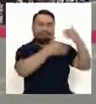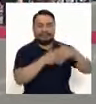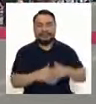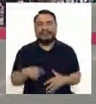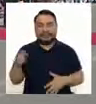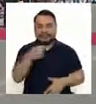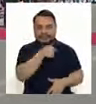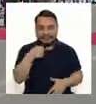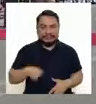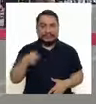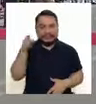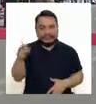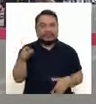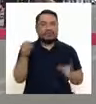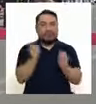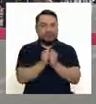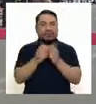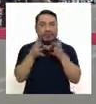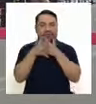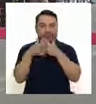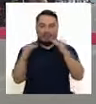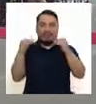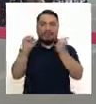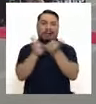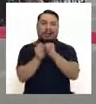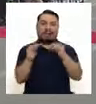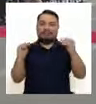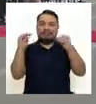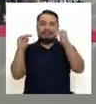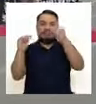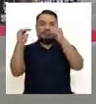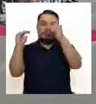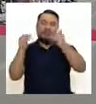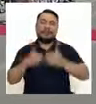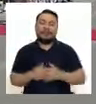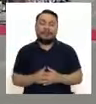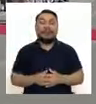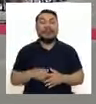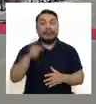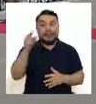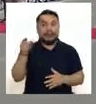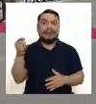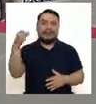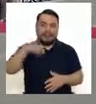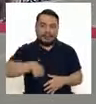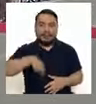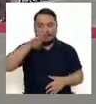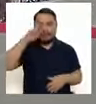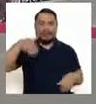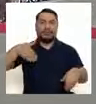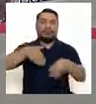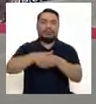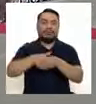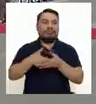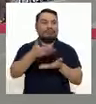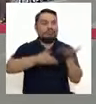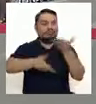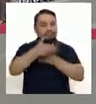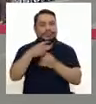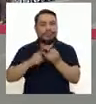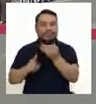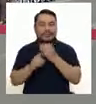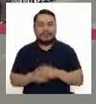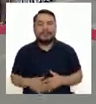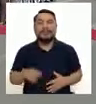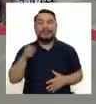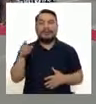manufacturación, también de importación de otro tipo de